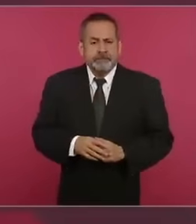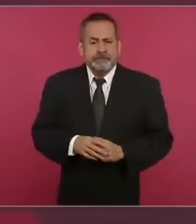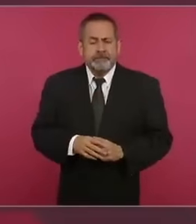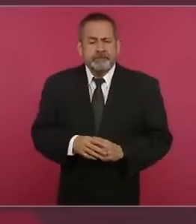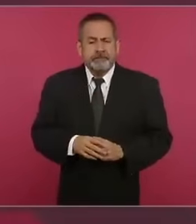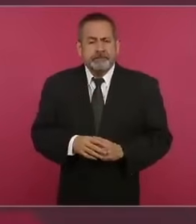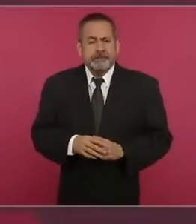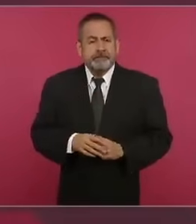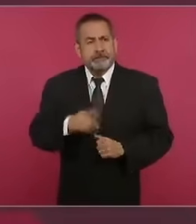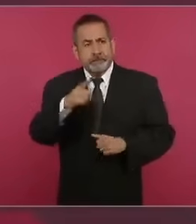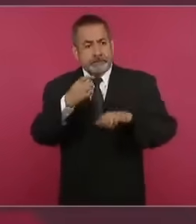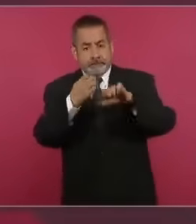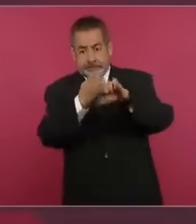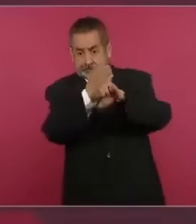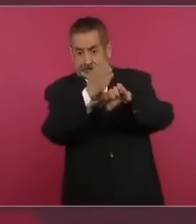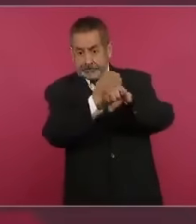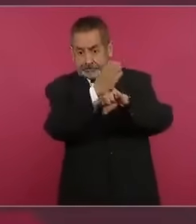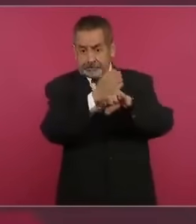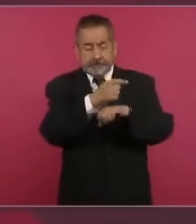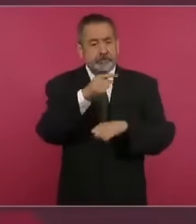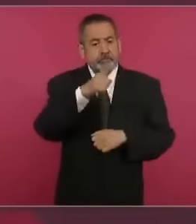ellos pongan,